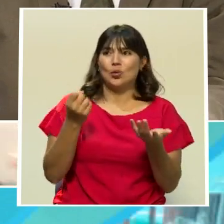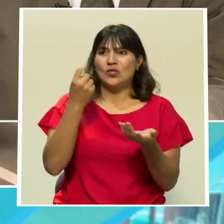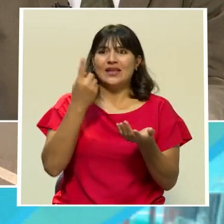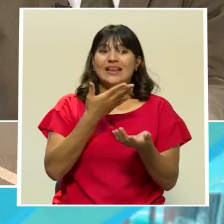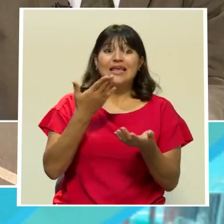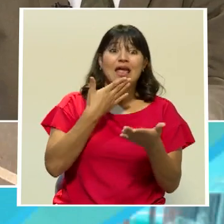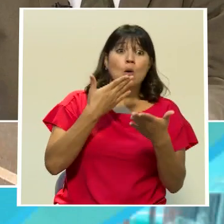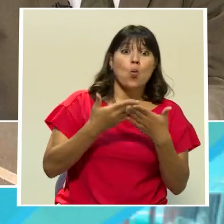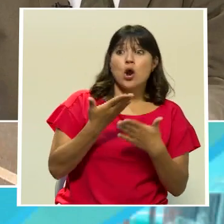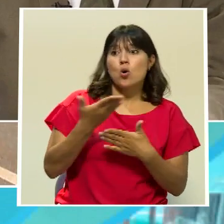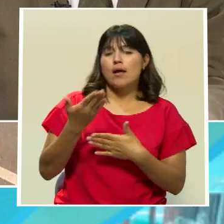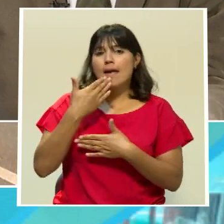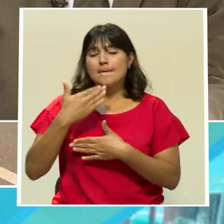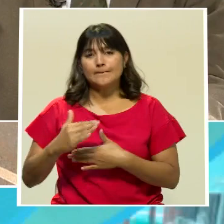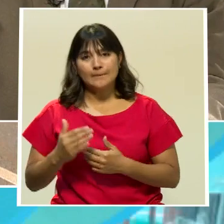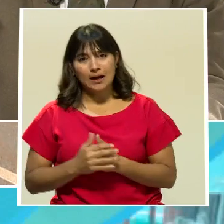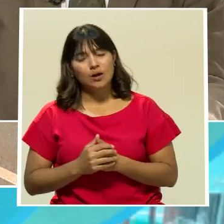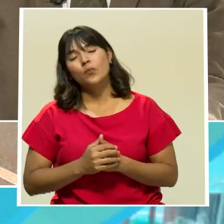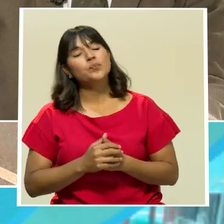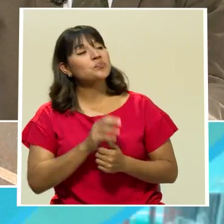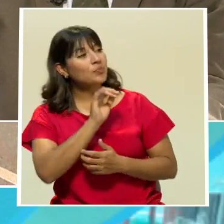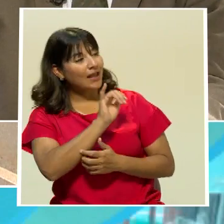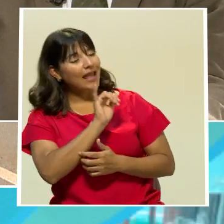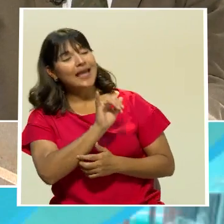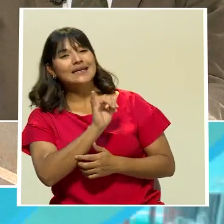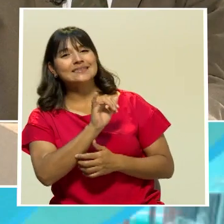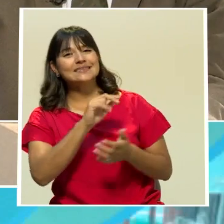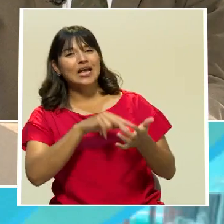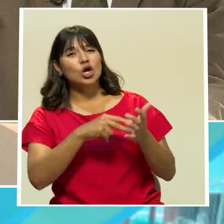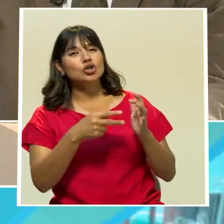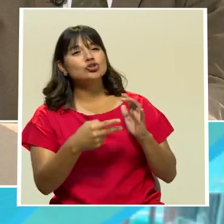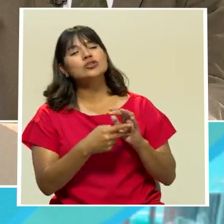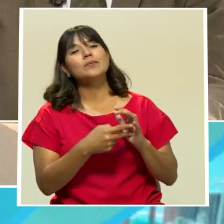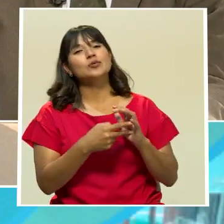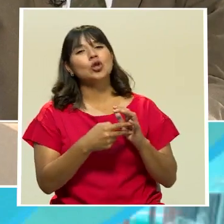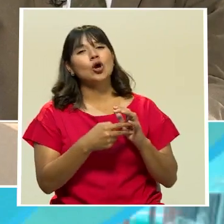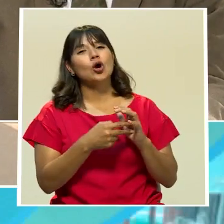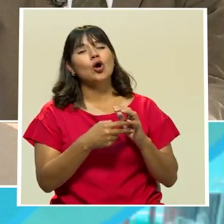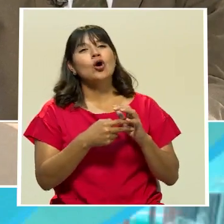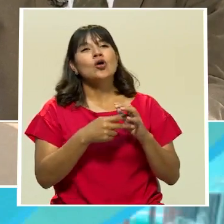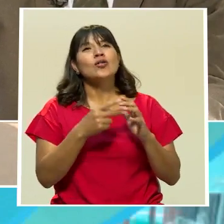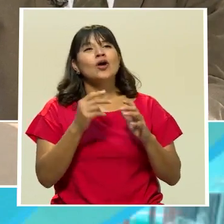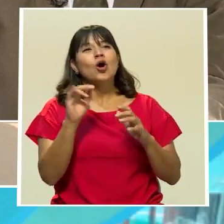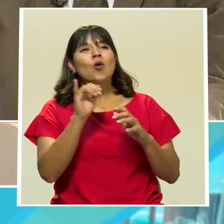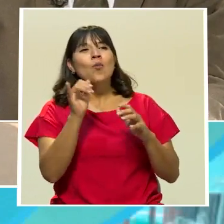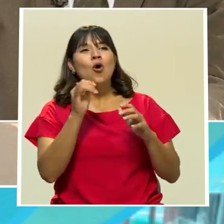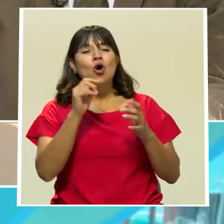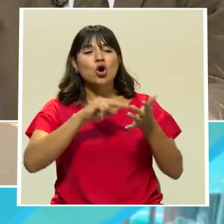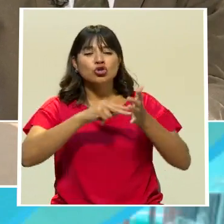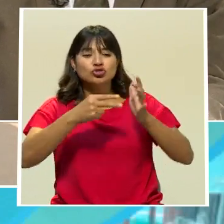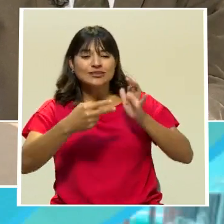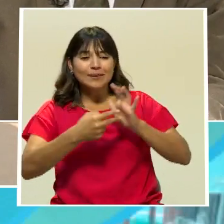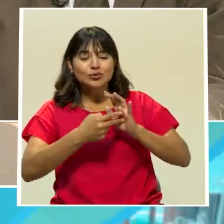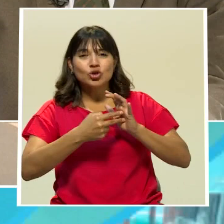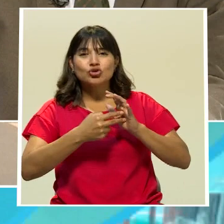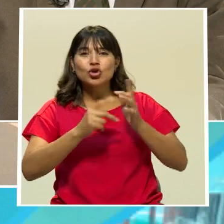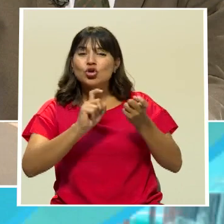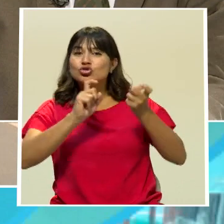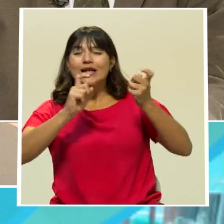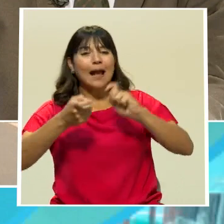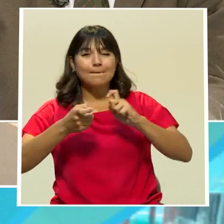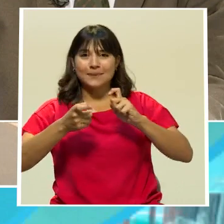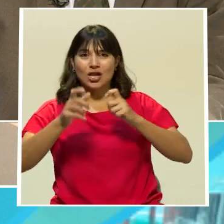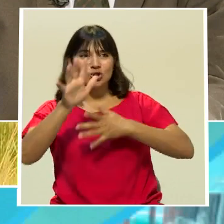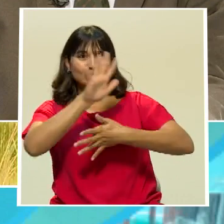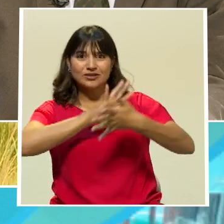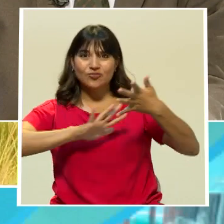de tirar, que te lo compro, el de la borrachera semántica, me parece muy interesante